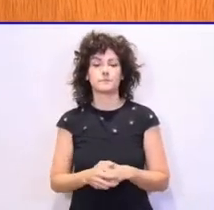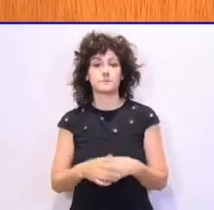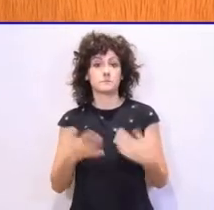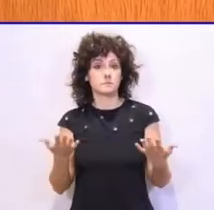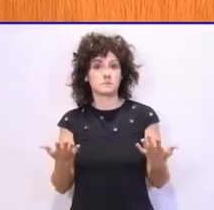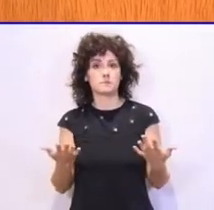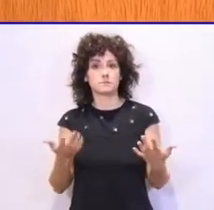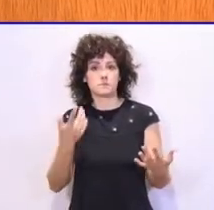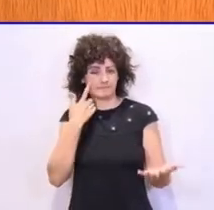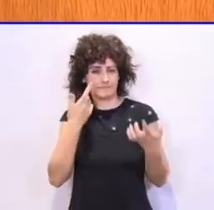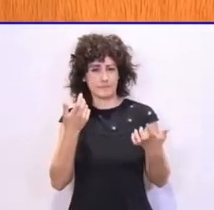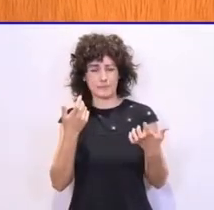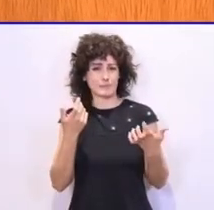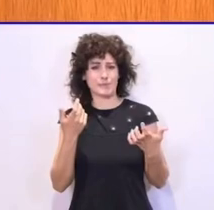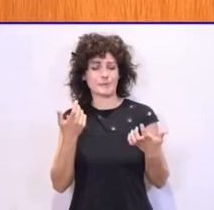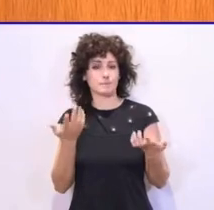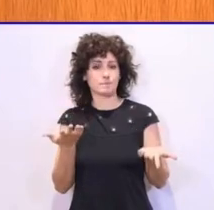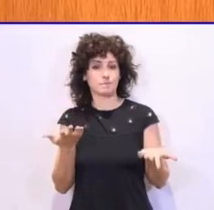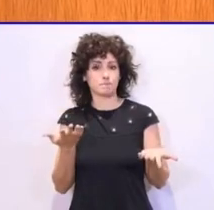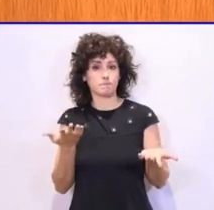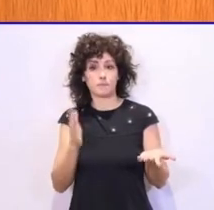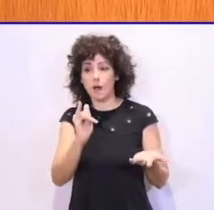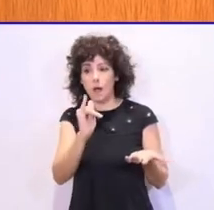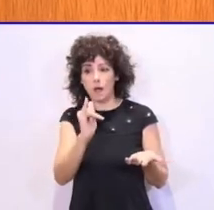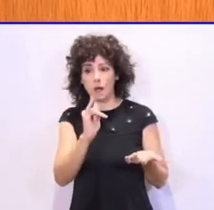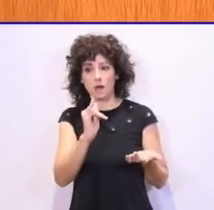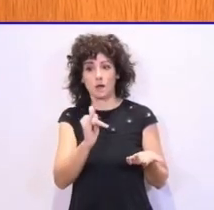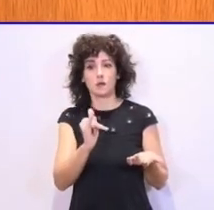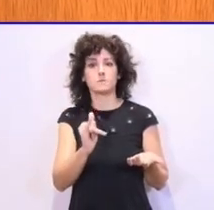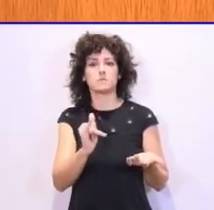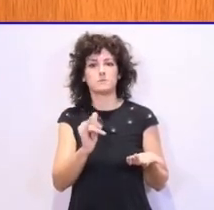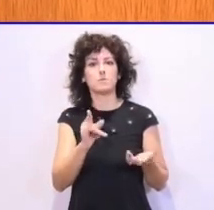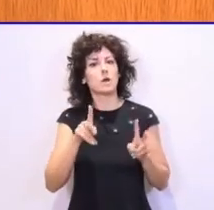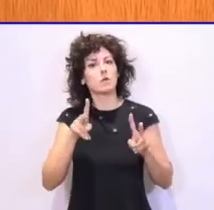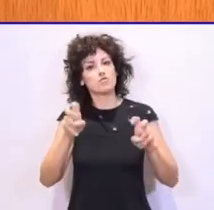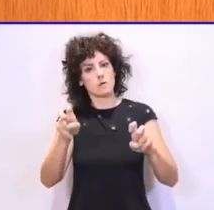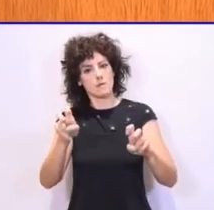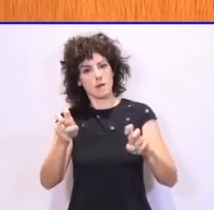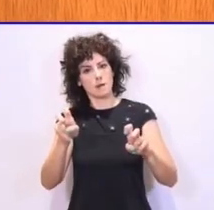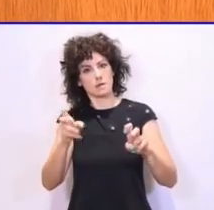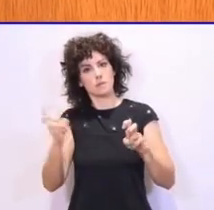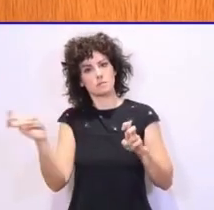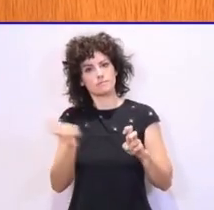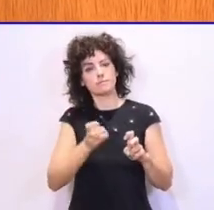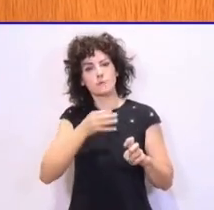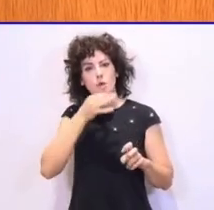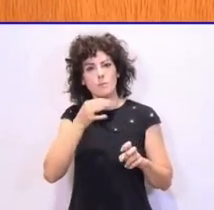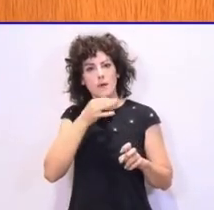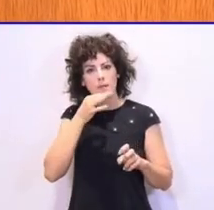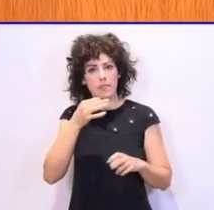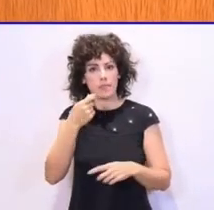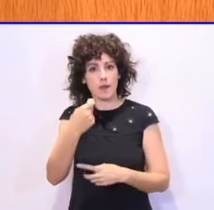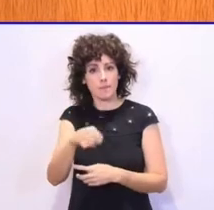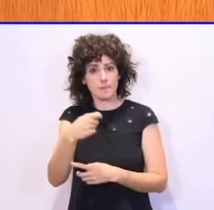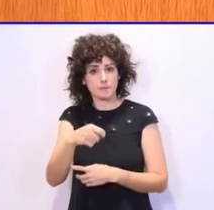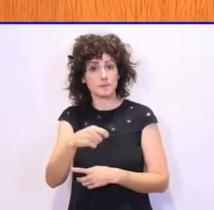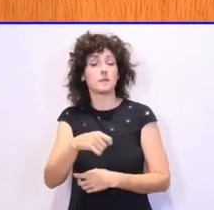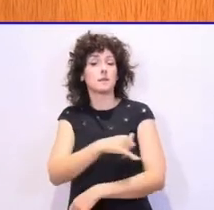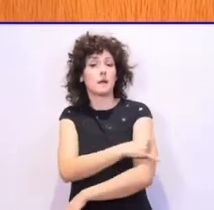Es evidente que nos encontramos ante una nueva comparecencia del presidente de La